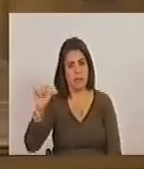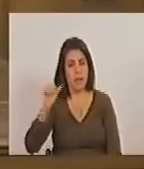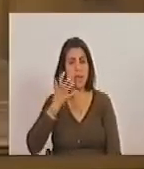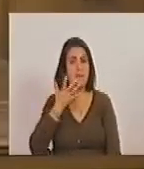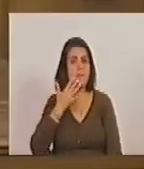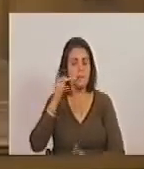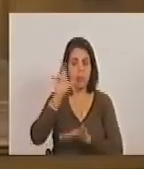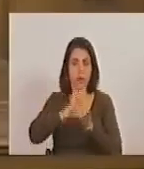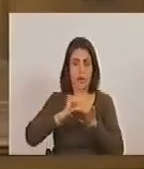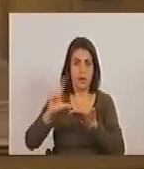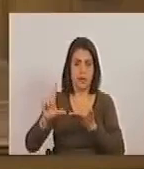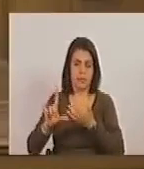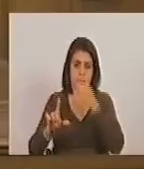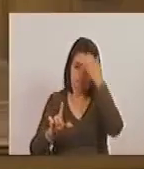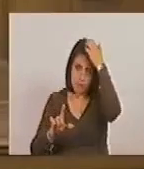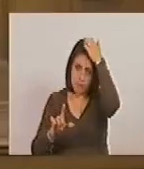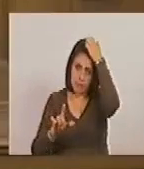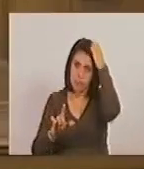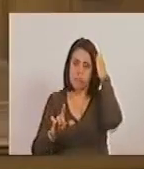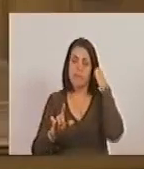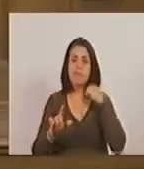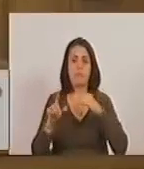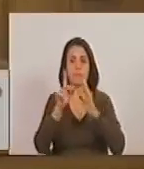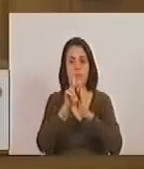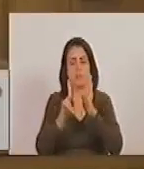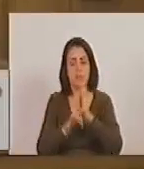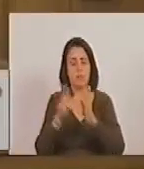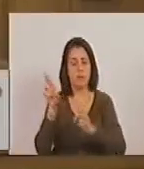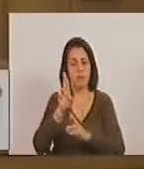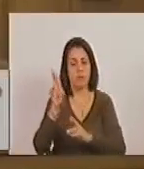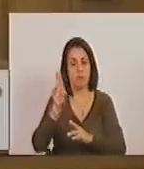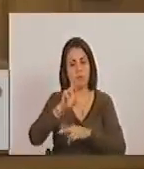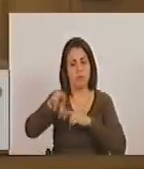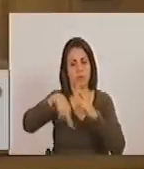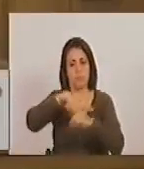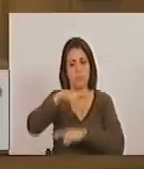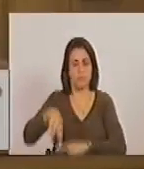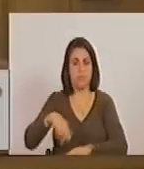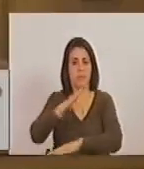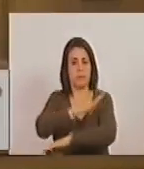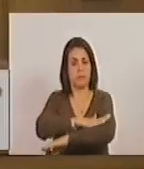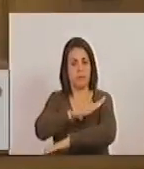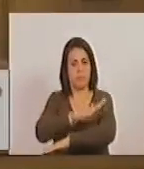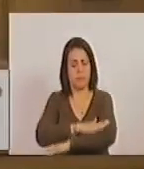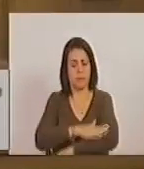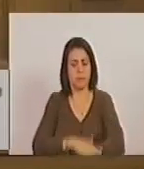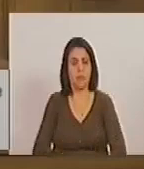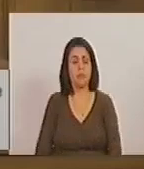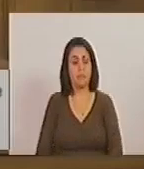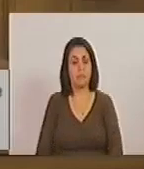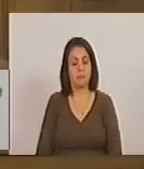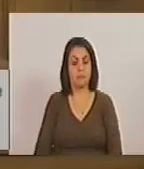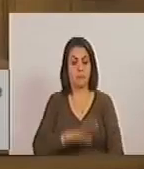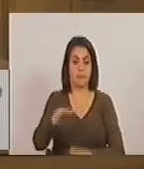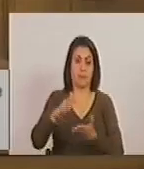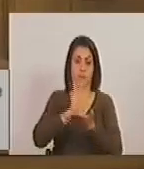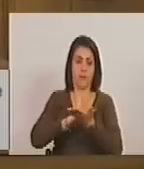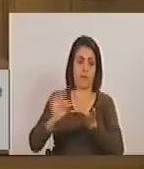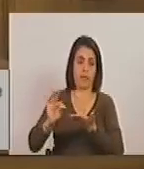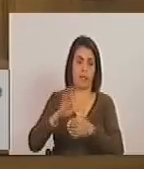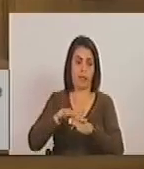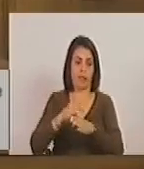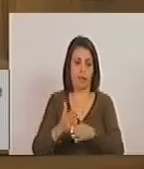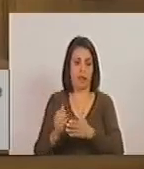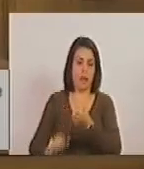de lealtad a los principios revolucionarios, éticos y de fidelidad